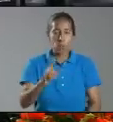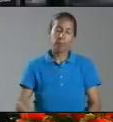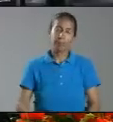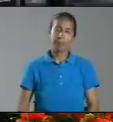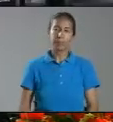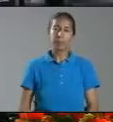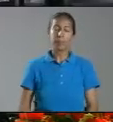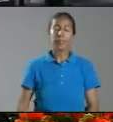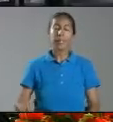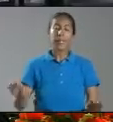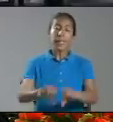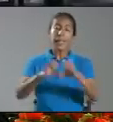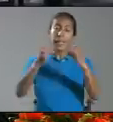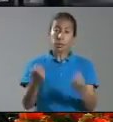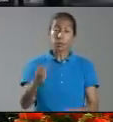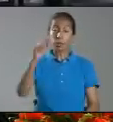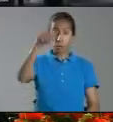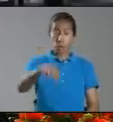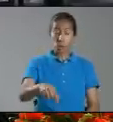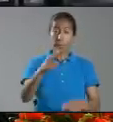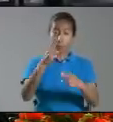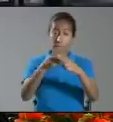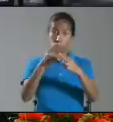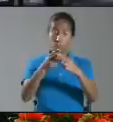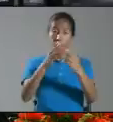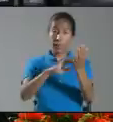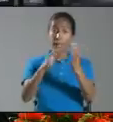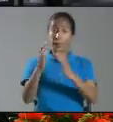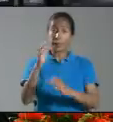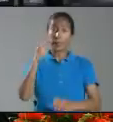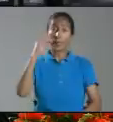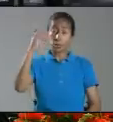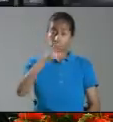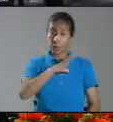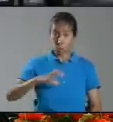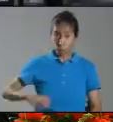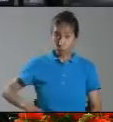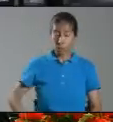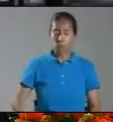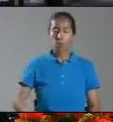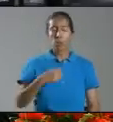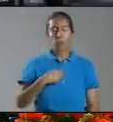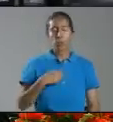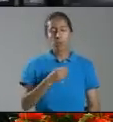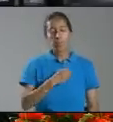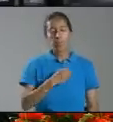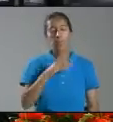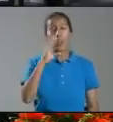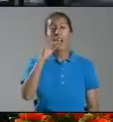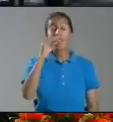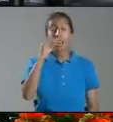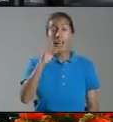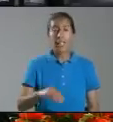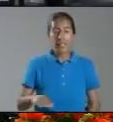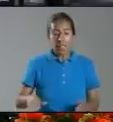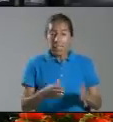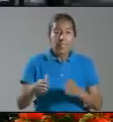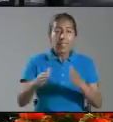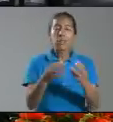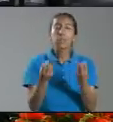Entonces, hoy en el nombre del Señor Jesucristo, yo quisiera platicarle de alguno de los caminos. Bueno, continuar, porque ya